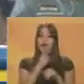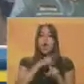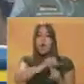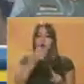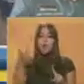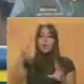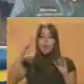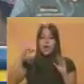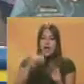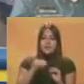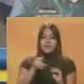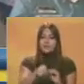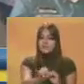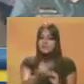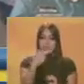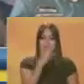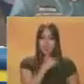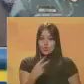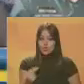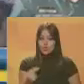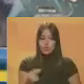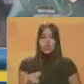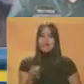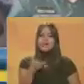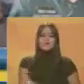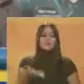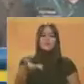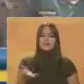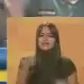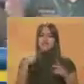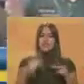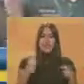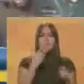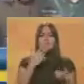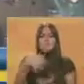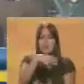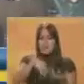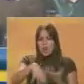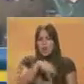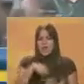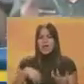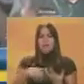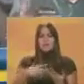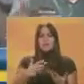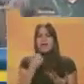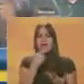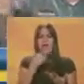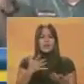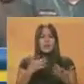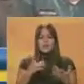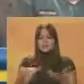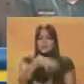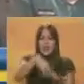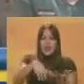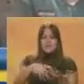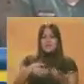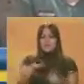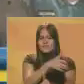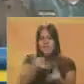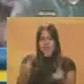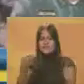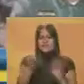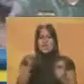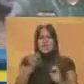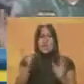de conversación para ellos. No les importan ni los problemas de la violencia, ni los problemas en los